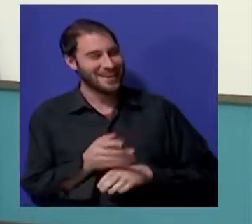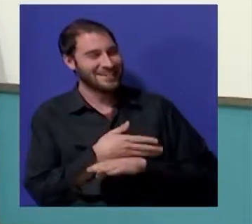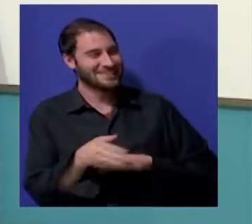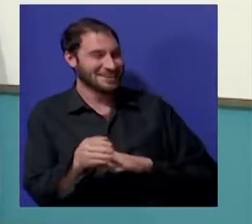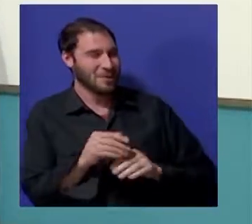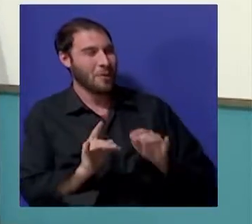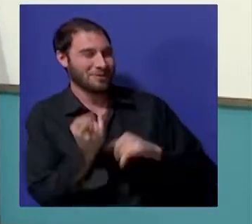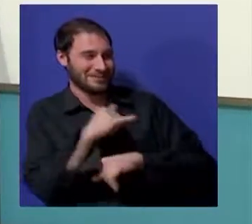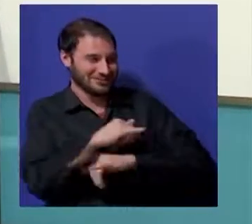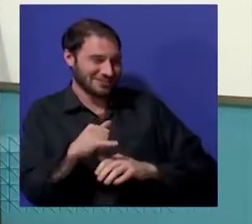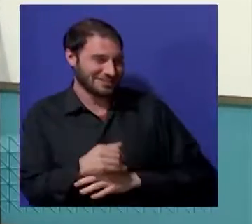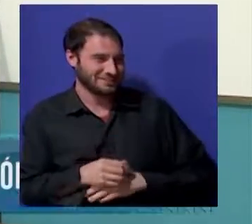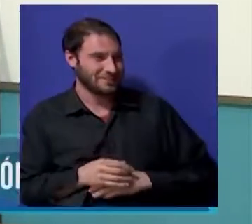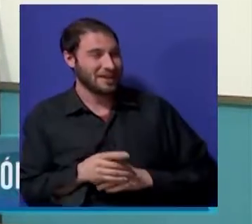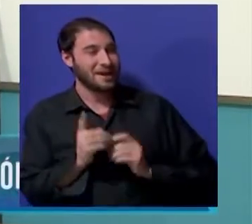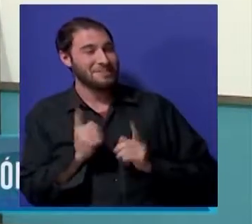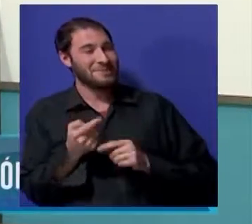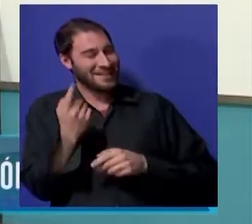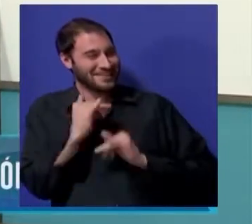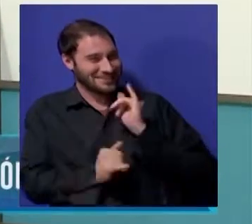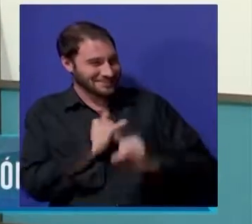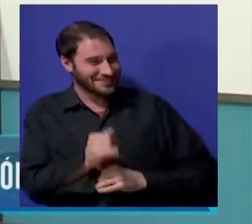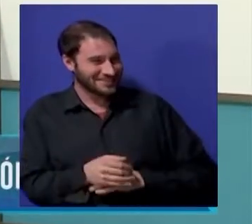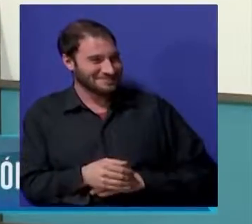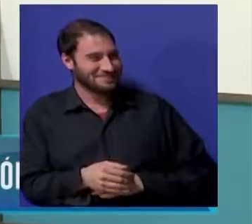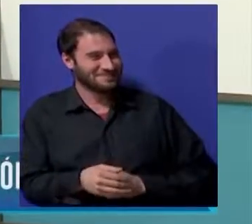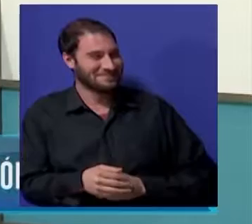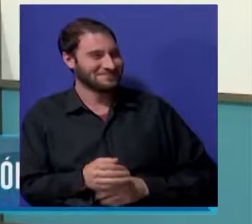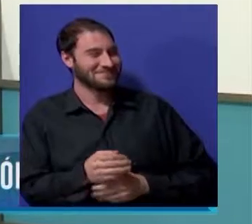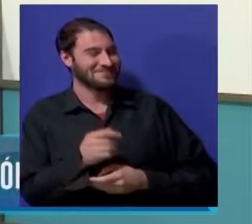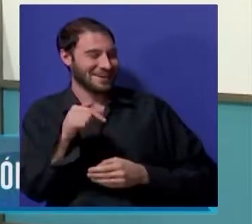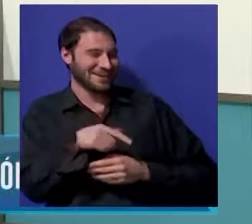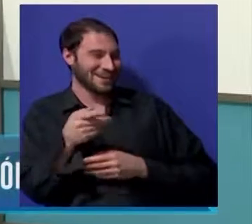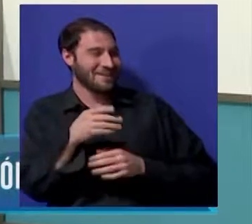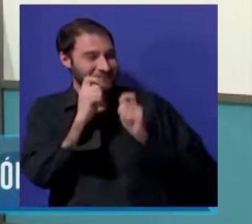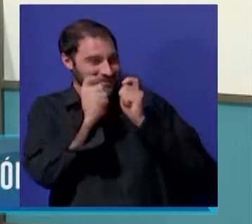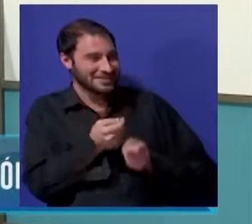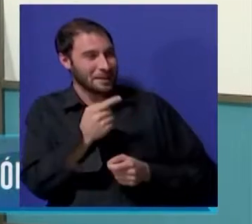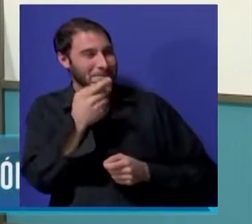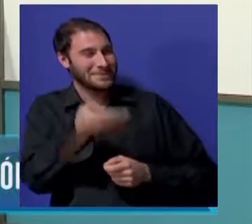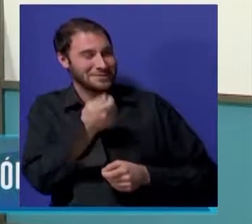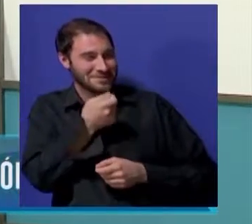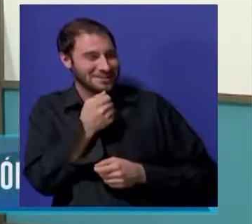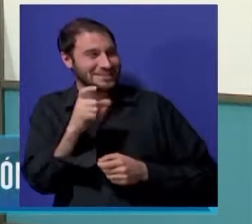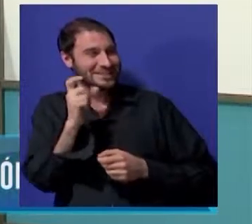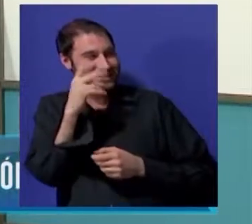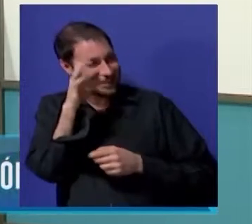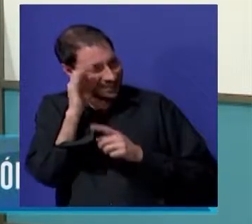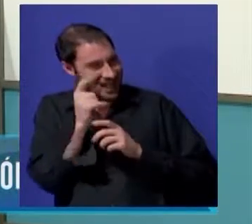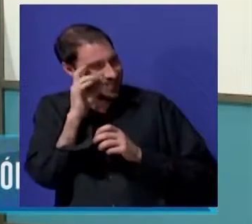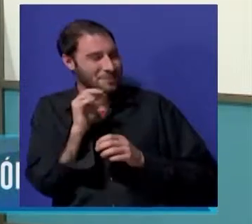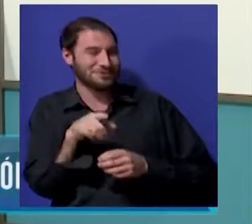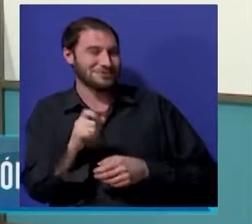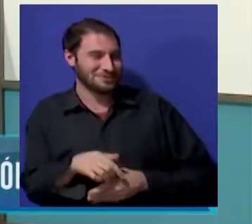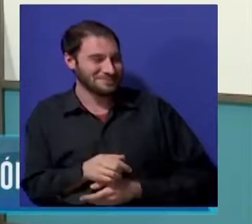Continuamos en Unidiversidad Noticias, tal como lo decíamos en los títulos al comienzo, tuvimos la visita de periodistas de chequeado.com en la